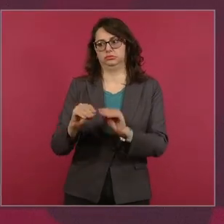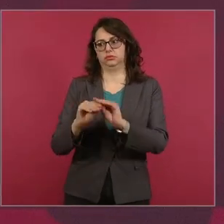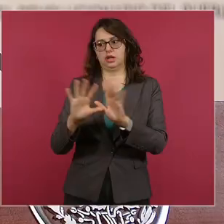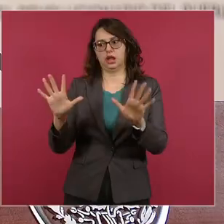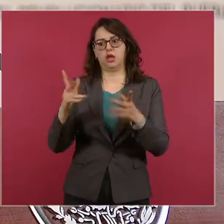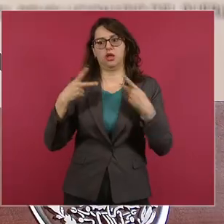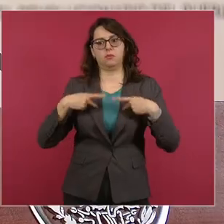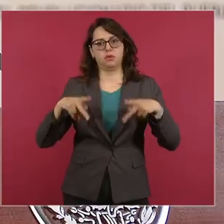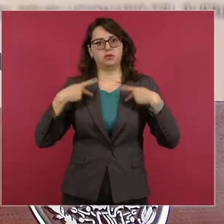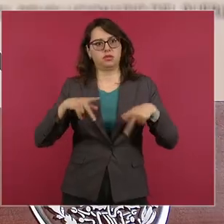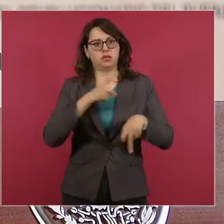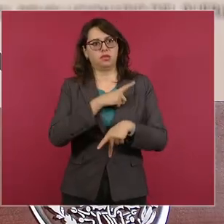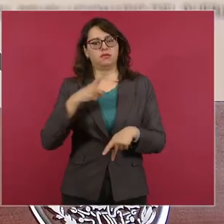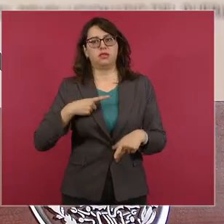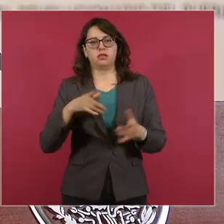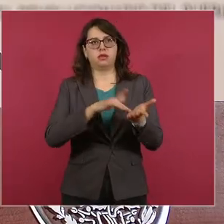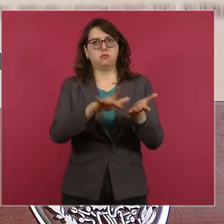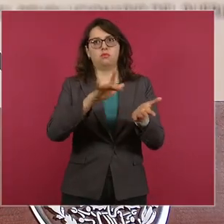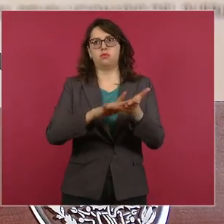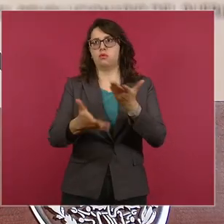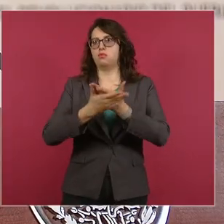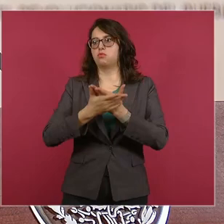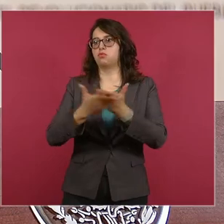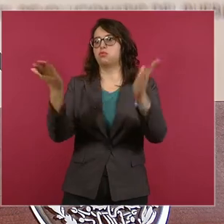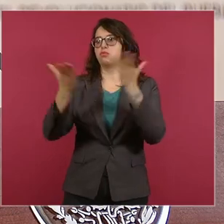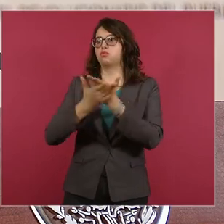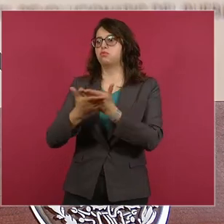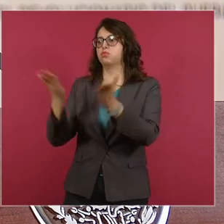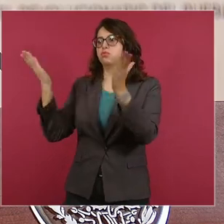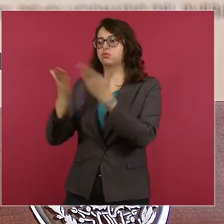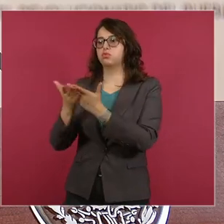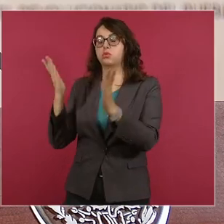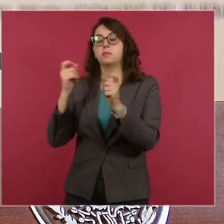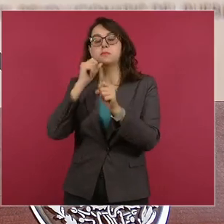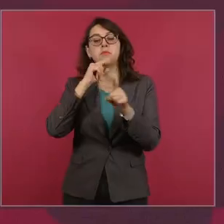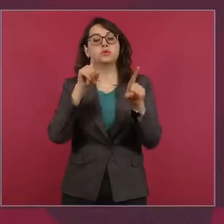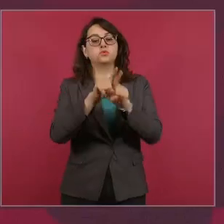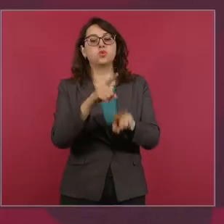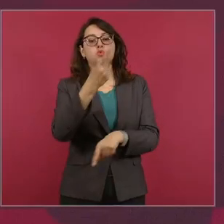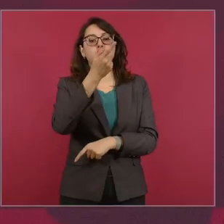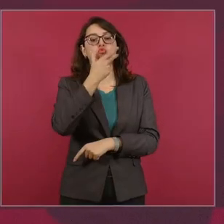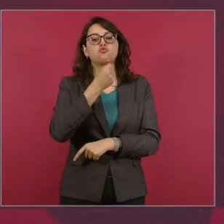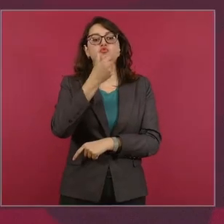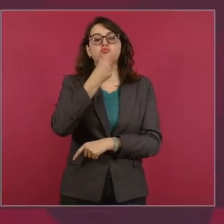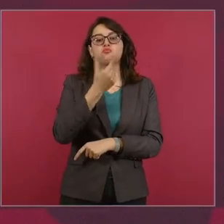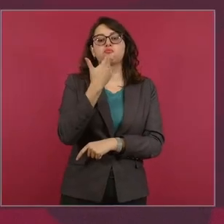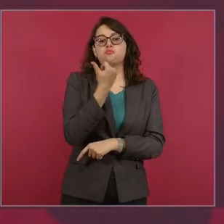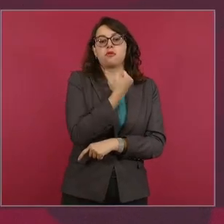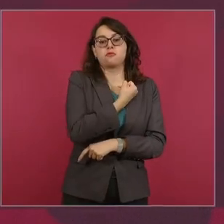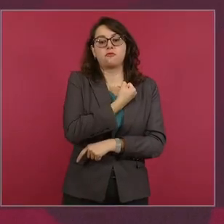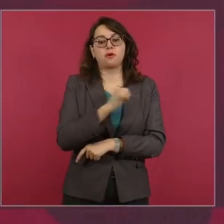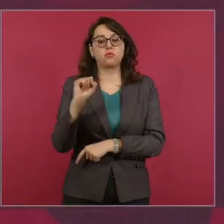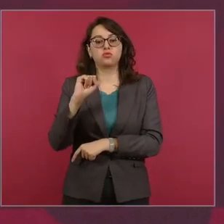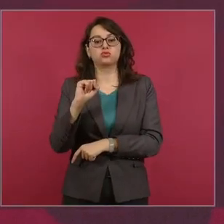llegó a unos restaurantes del centro y de